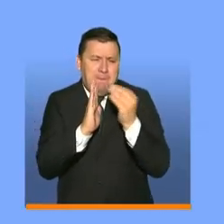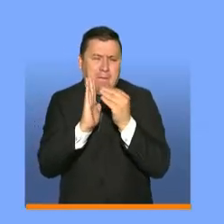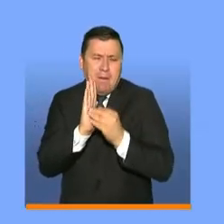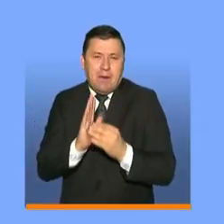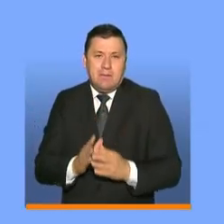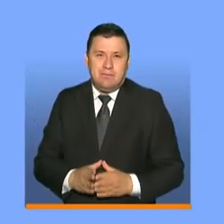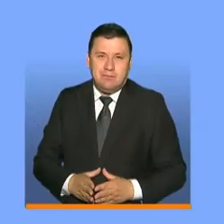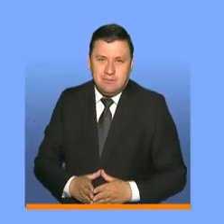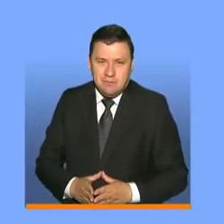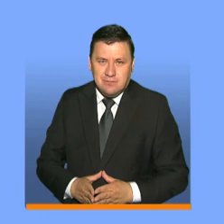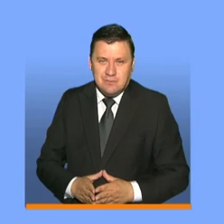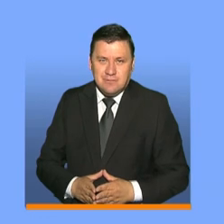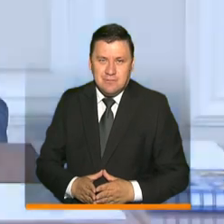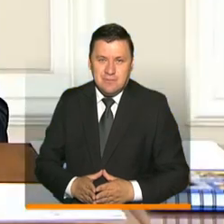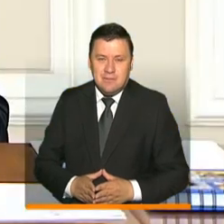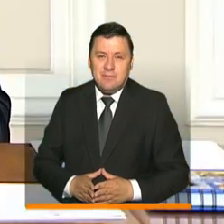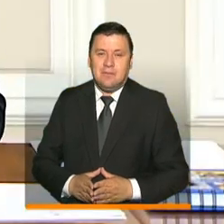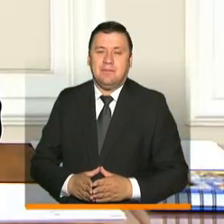COVID-19.